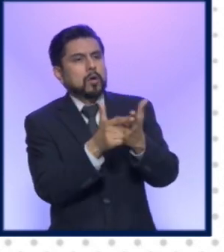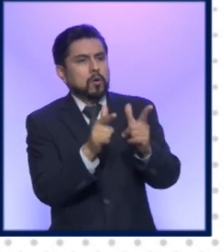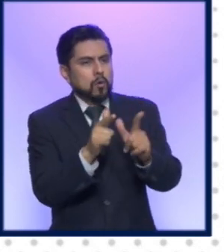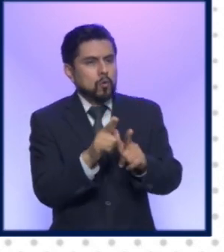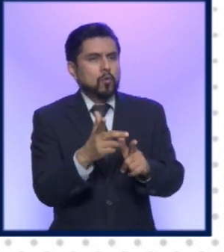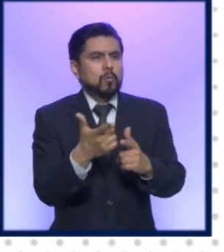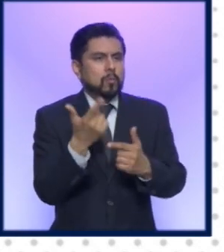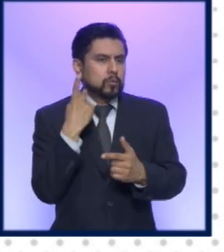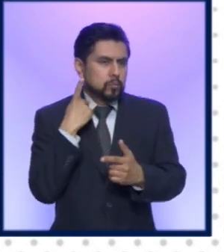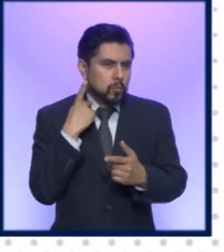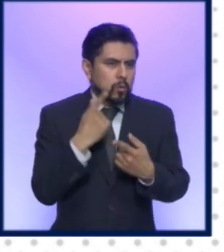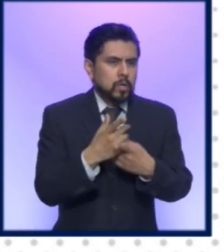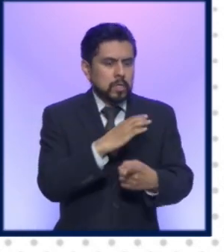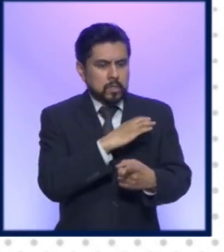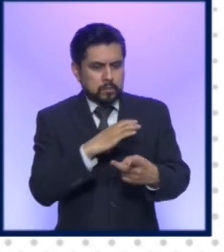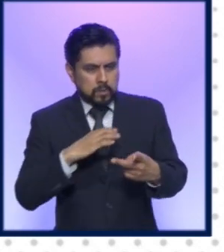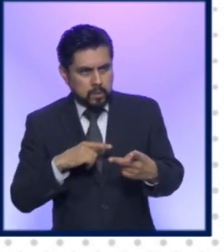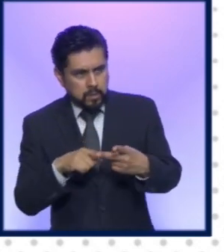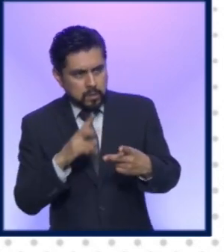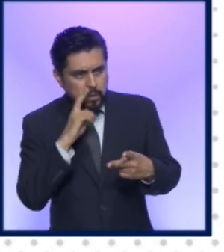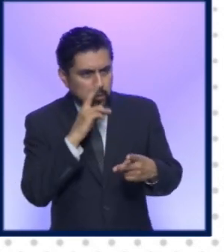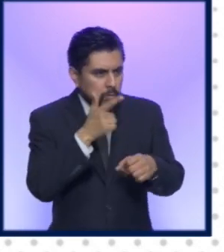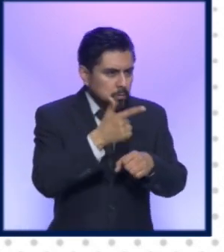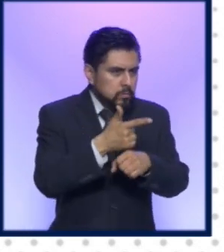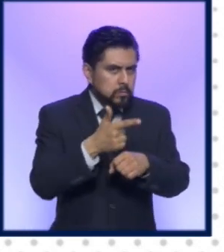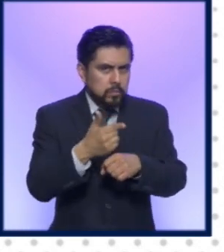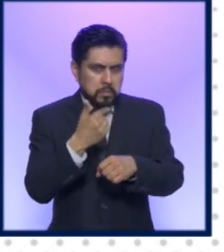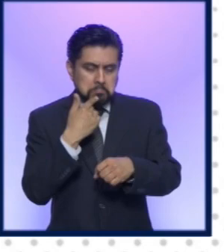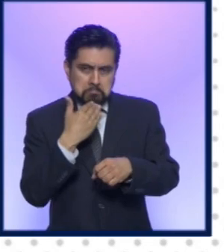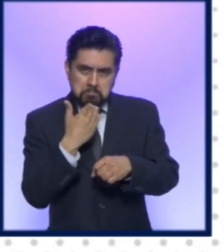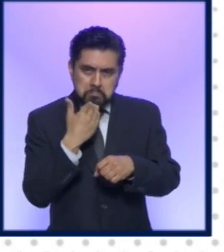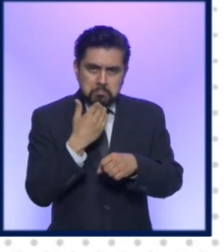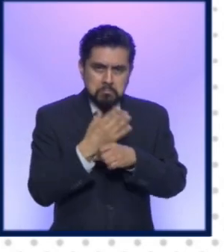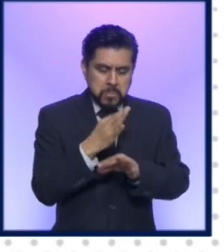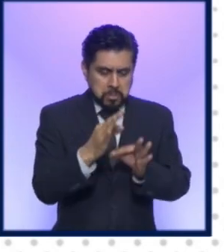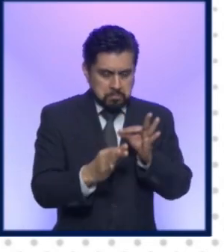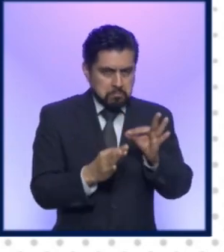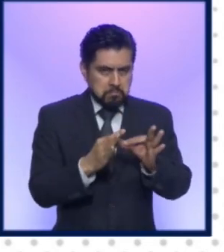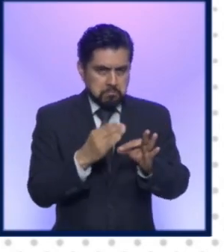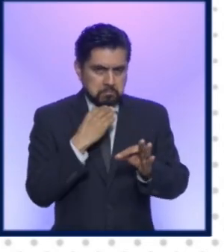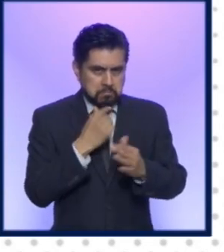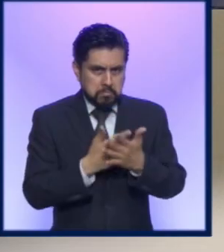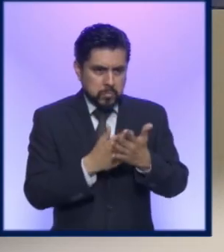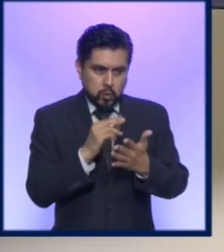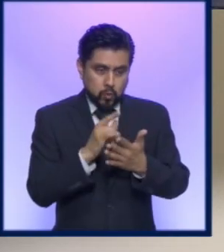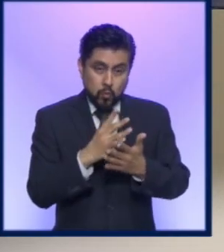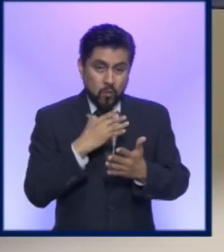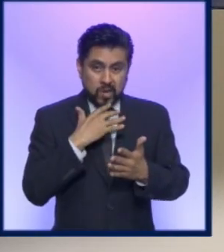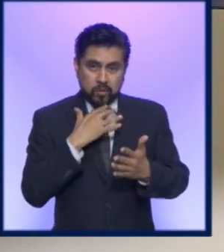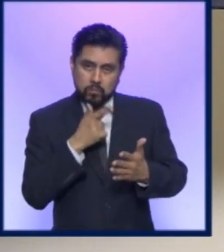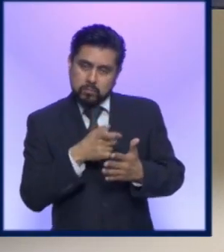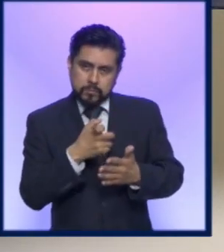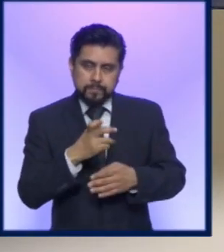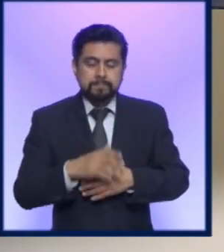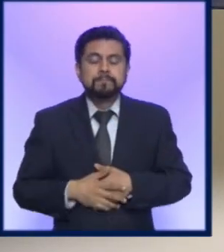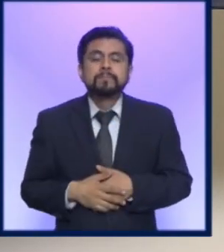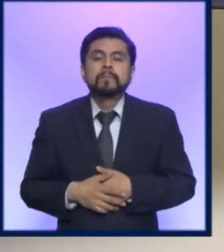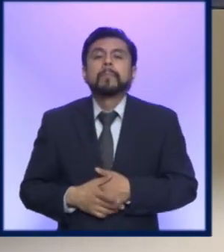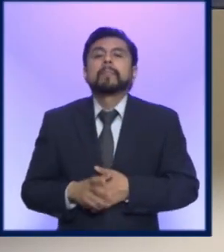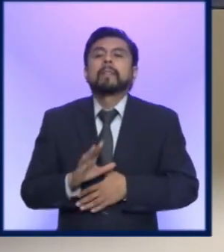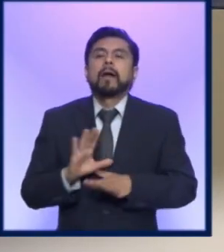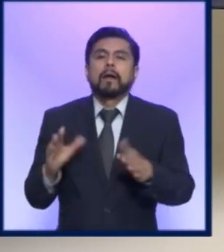candidaturas que están postulándose Bueno pues tienen un eligen lícito en sus ingresos Bueno pues hasta aquí vamos